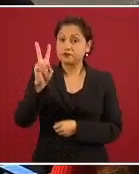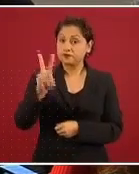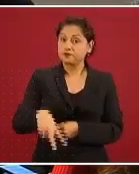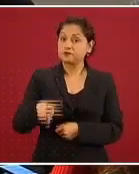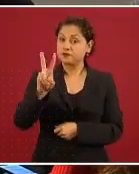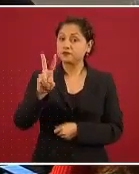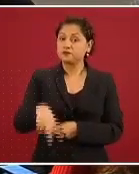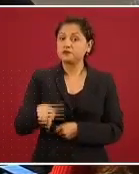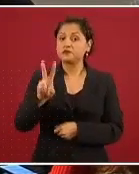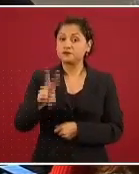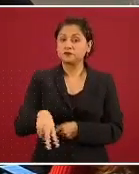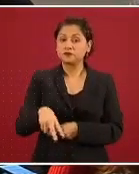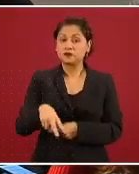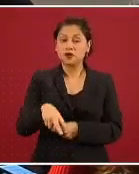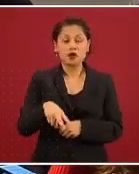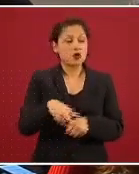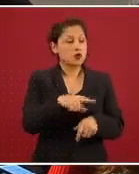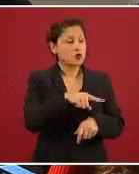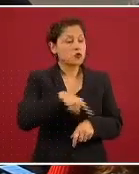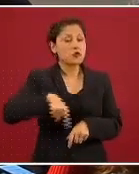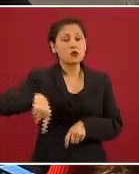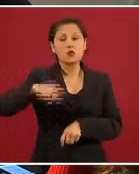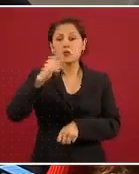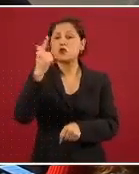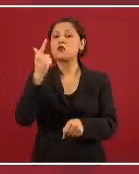ha sido muy bueno el resultado.